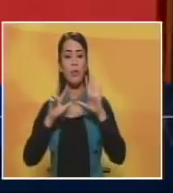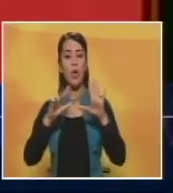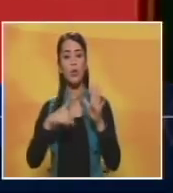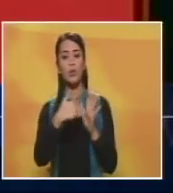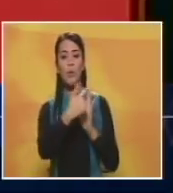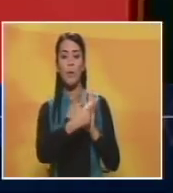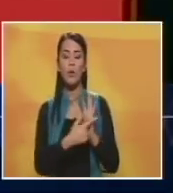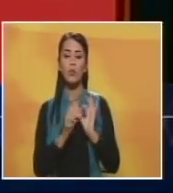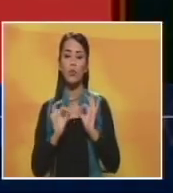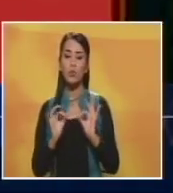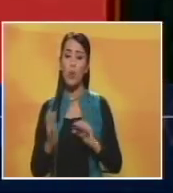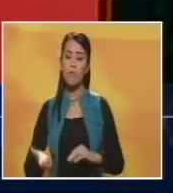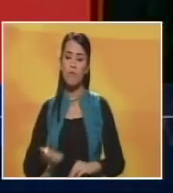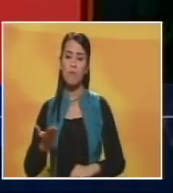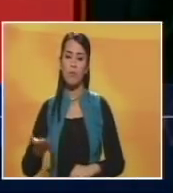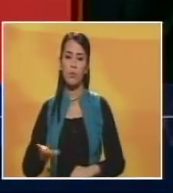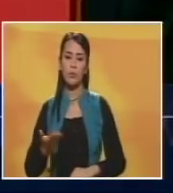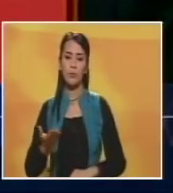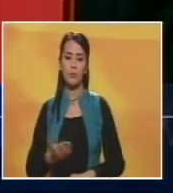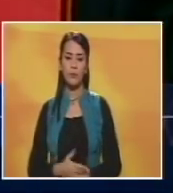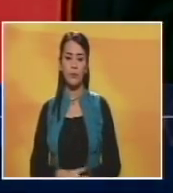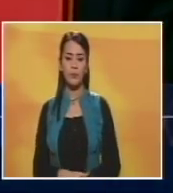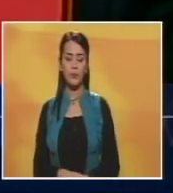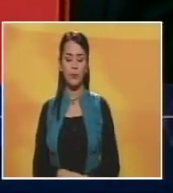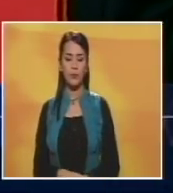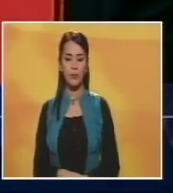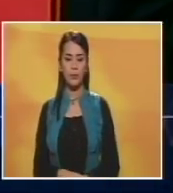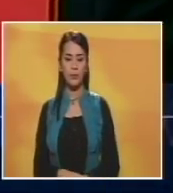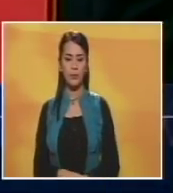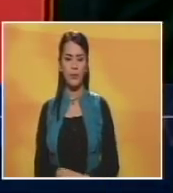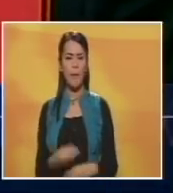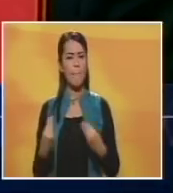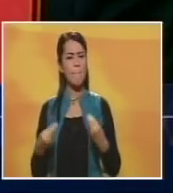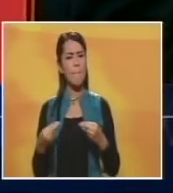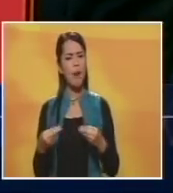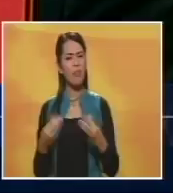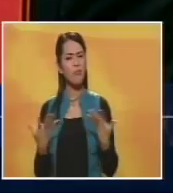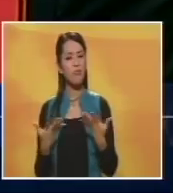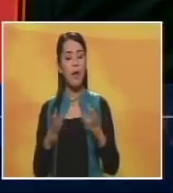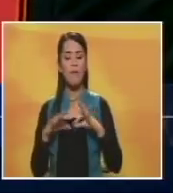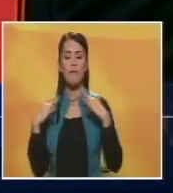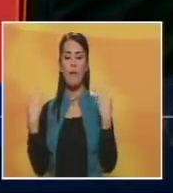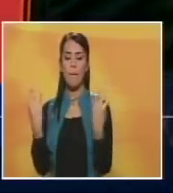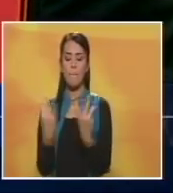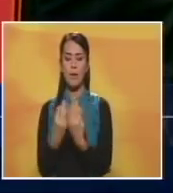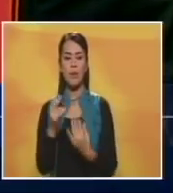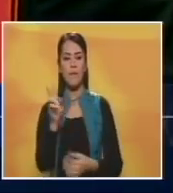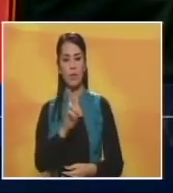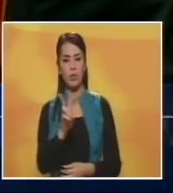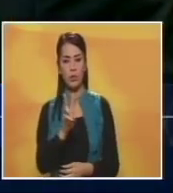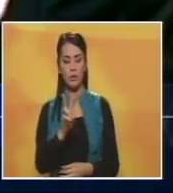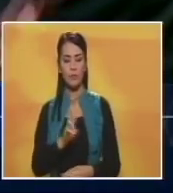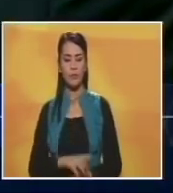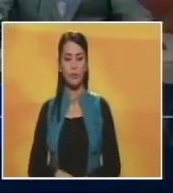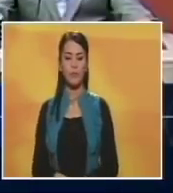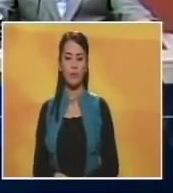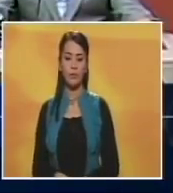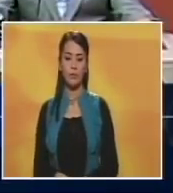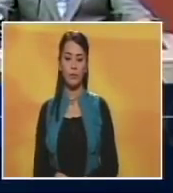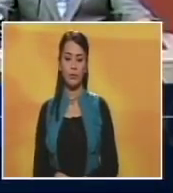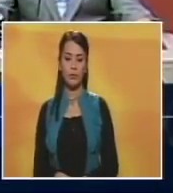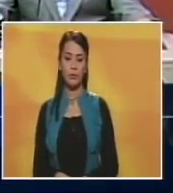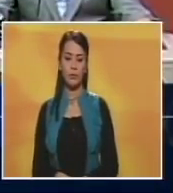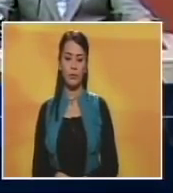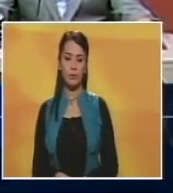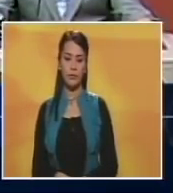productos fundamentales para la familia venezolana, para el hogar venezolano. Se